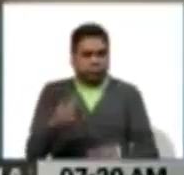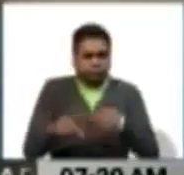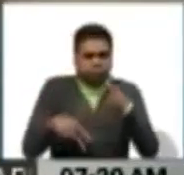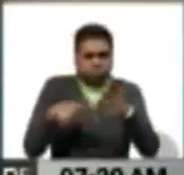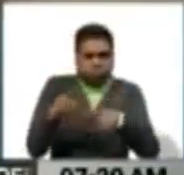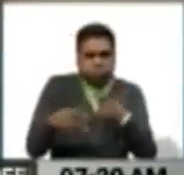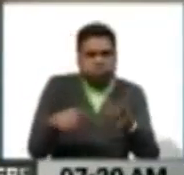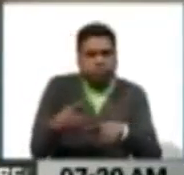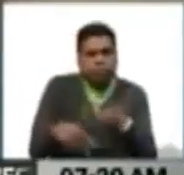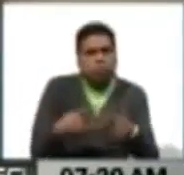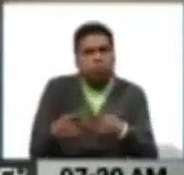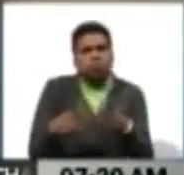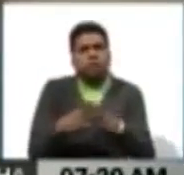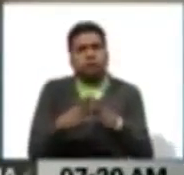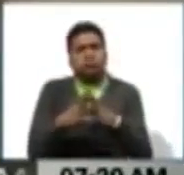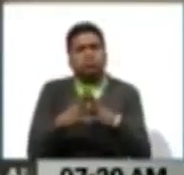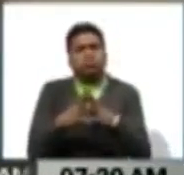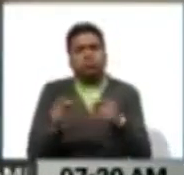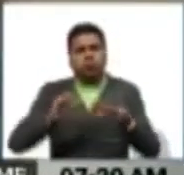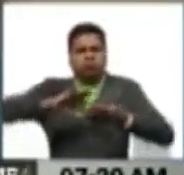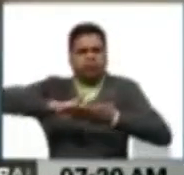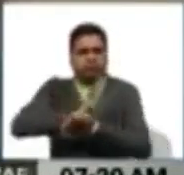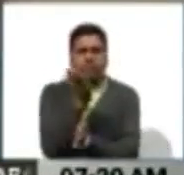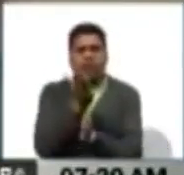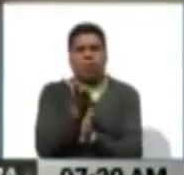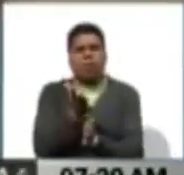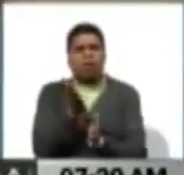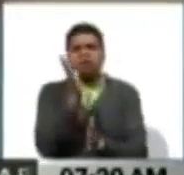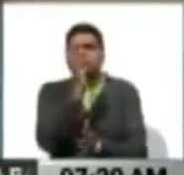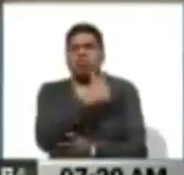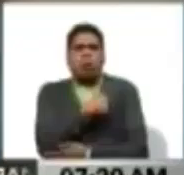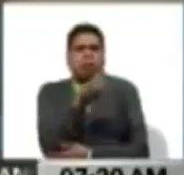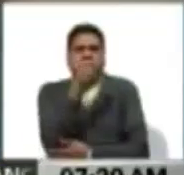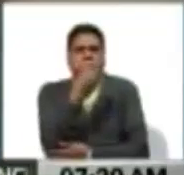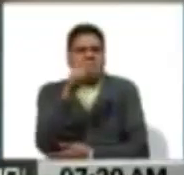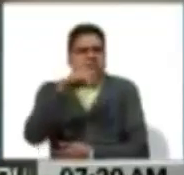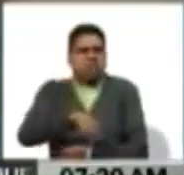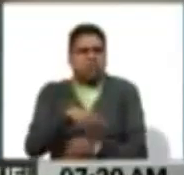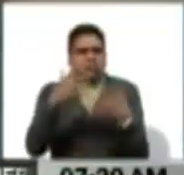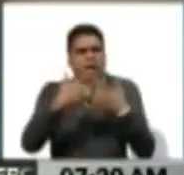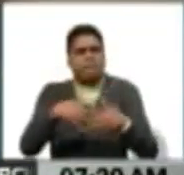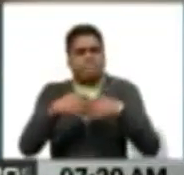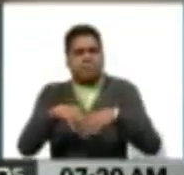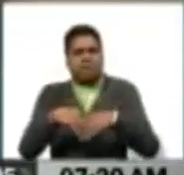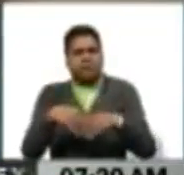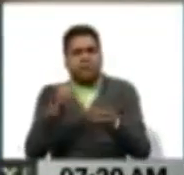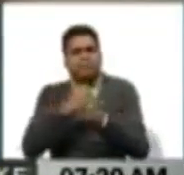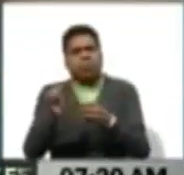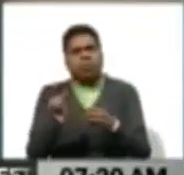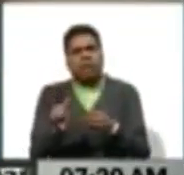tú produces un desabastecimiento programado en Venezuela, evidentemente contribuyes con el bachaqueo,